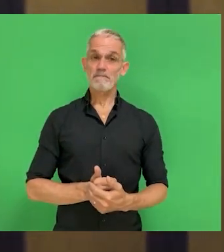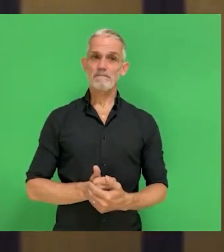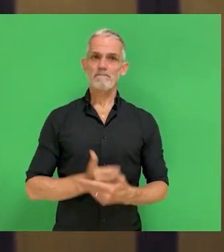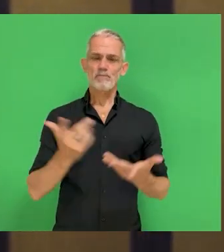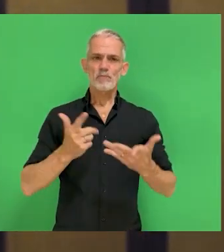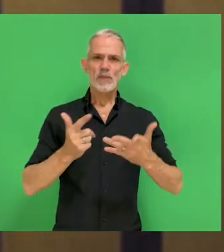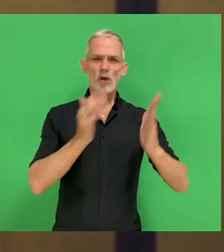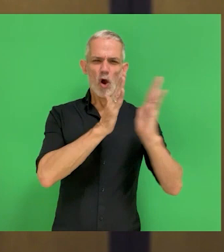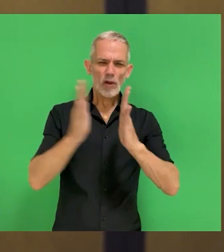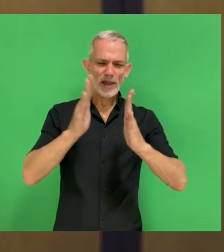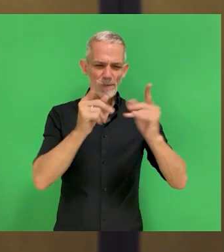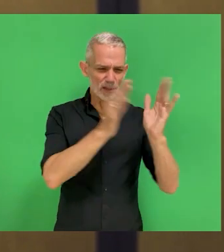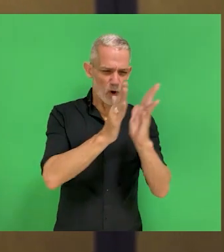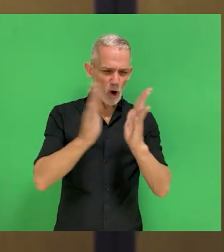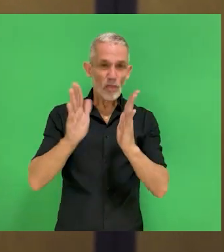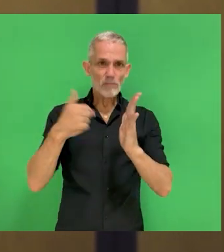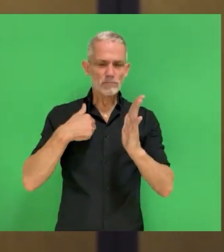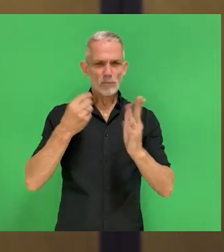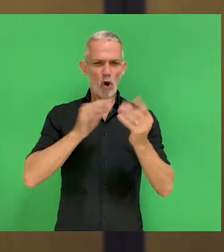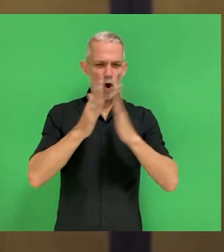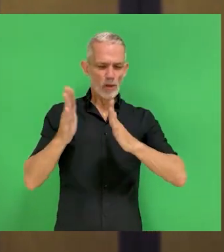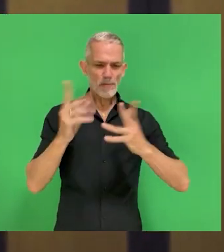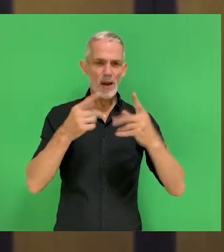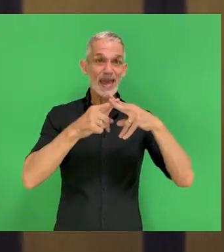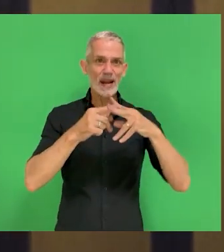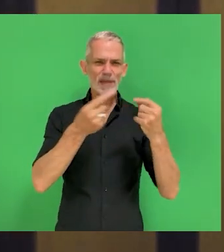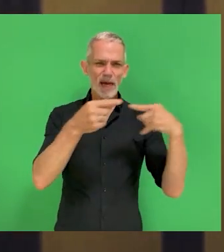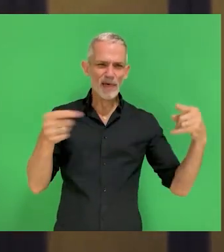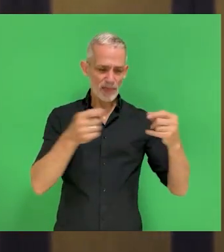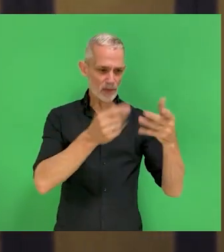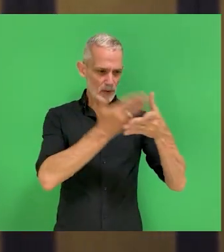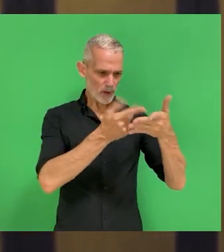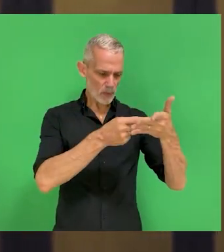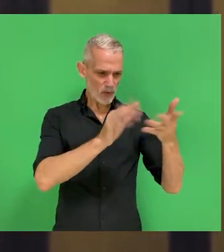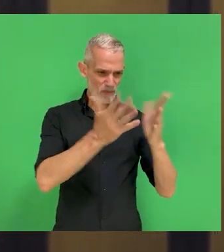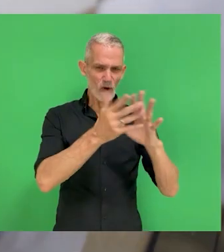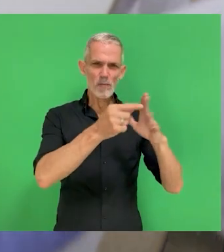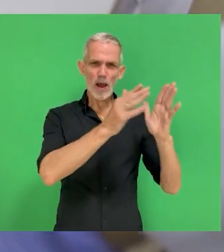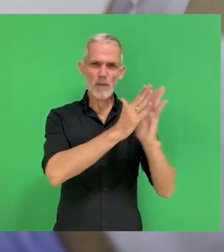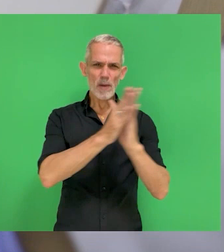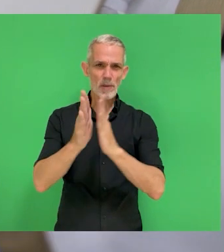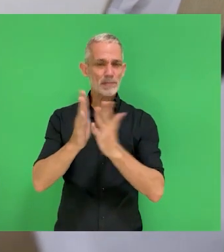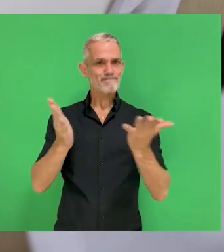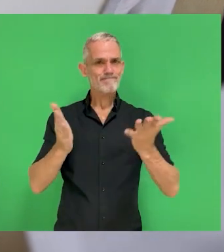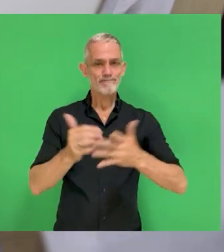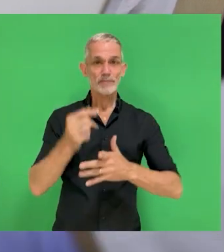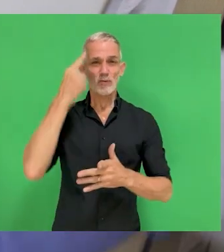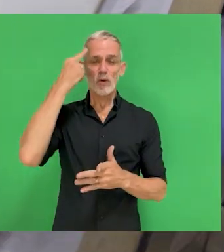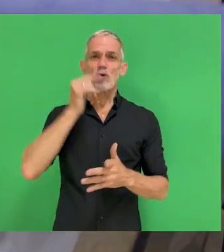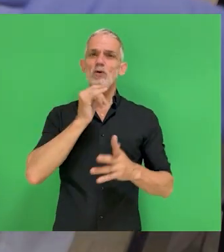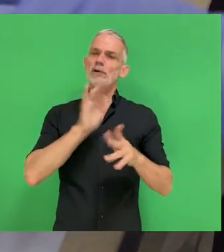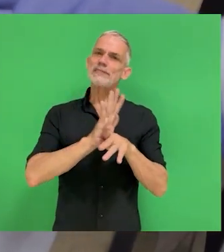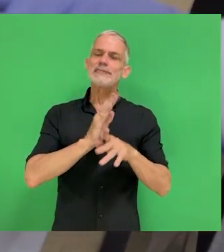en el ordenamiento de un fondo, ¿no? En el ordenamiento o en las herramientas que se da de ese fondo. Me parece que